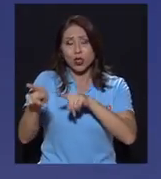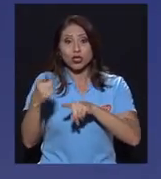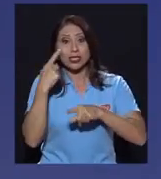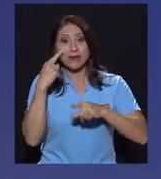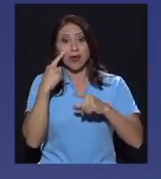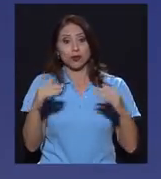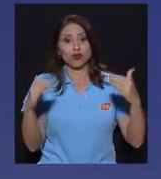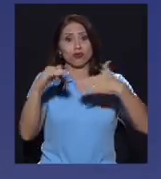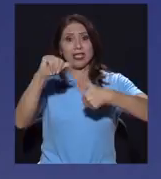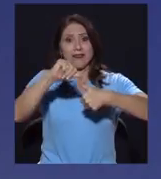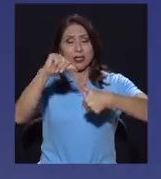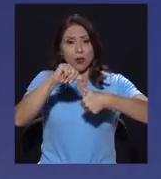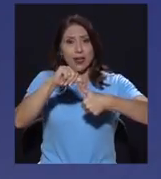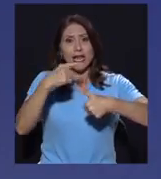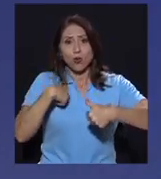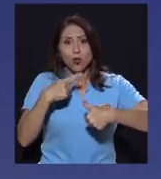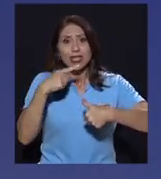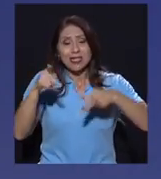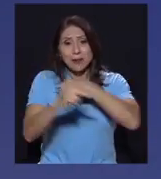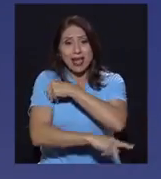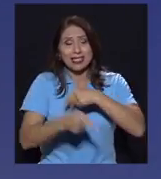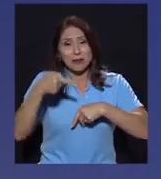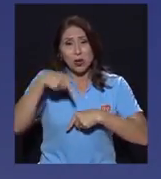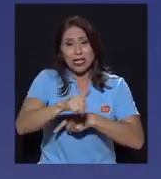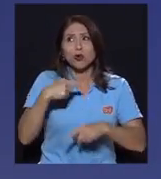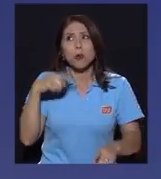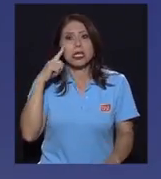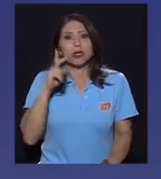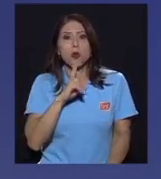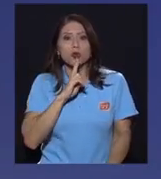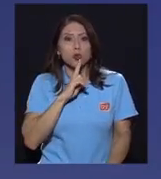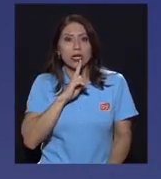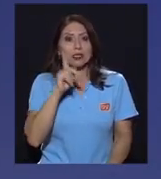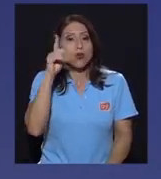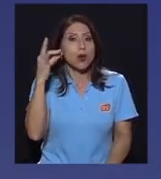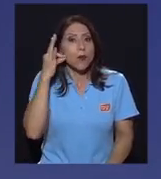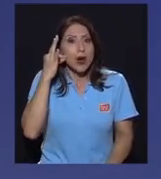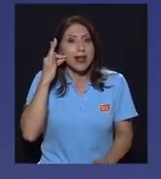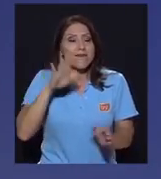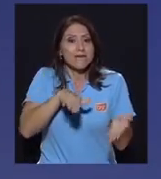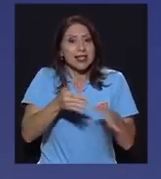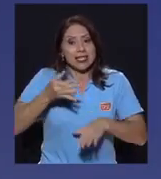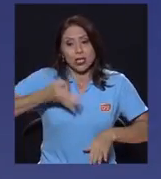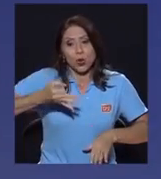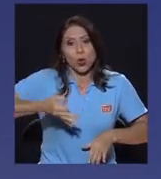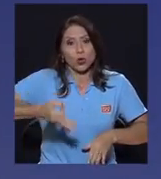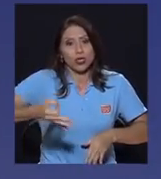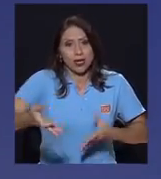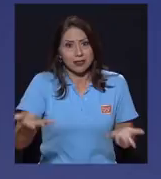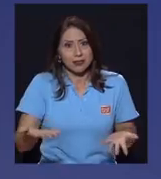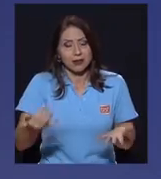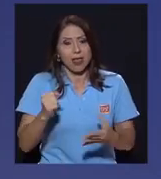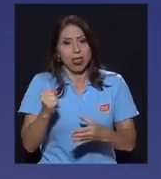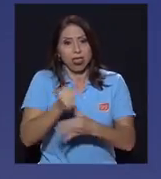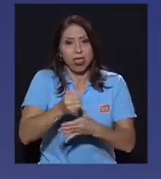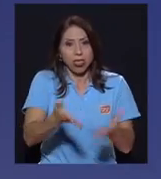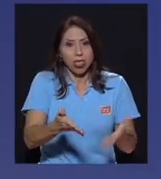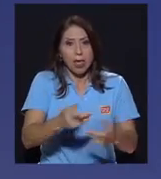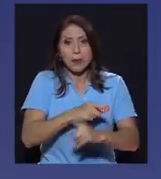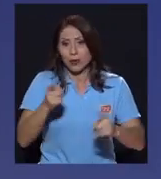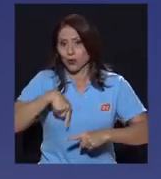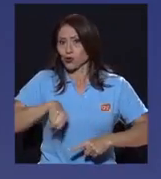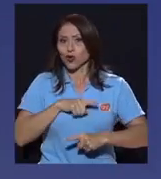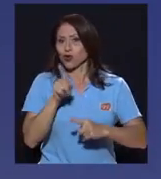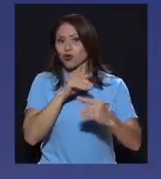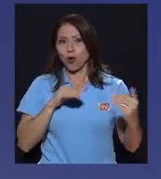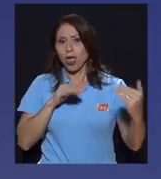centroamérica cuando uno dice violentos uno se puede uno puede pensar en honduras donde fallece una mujer todos los días víctimas de femicidio y aunque no estamos